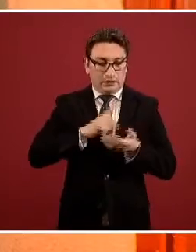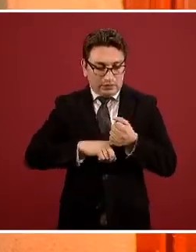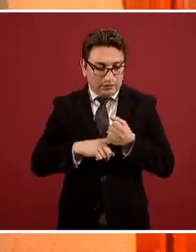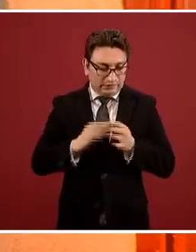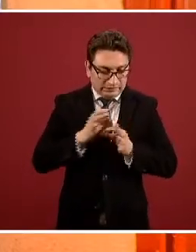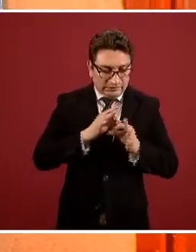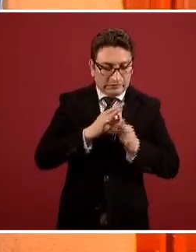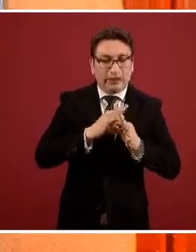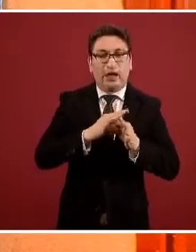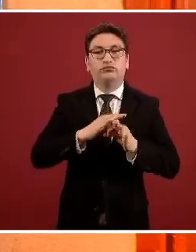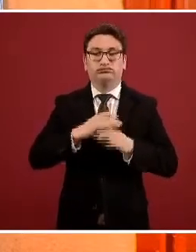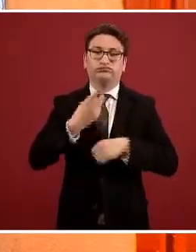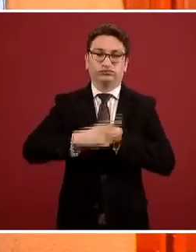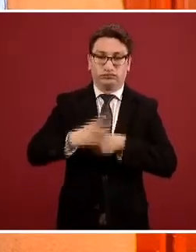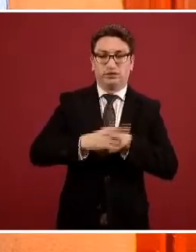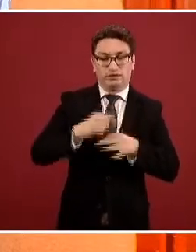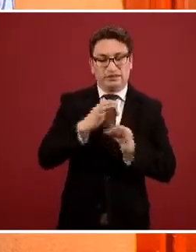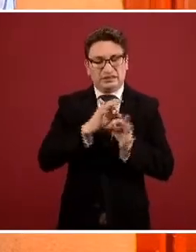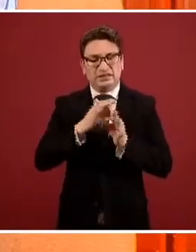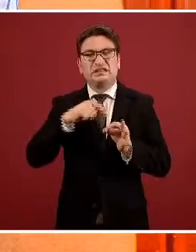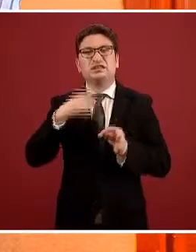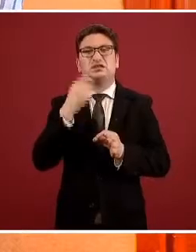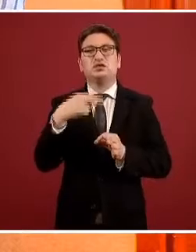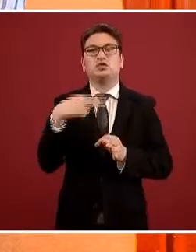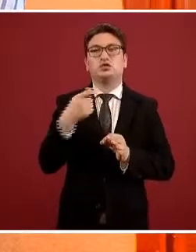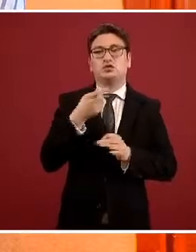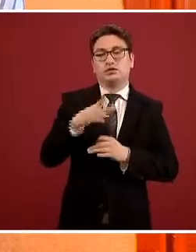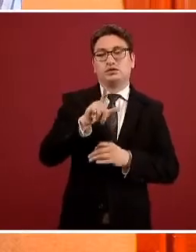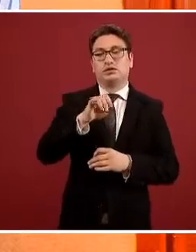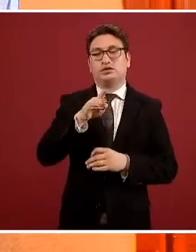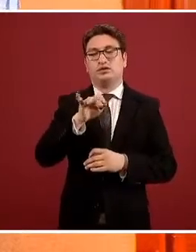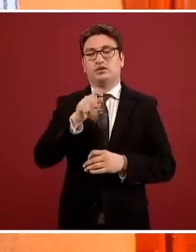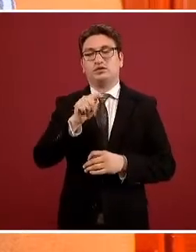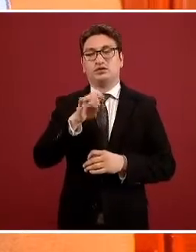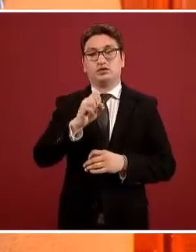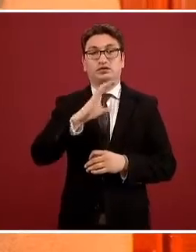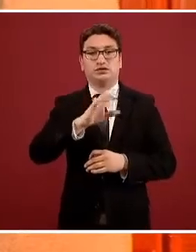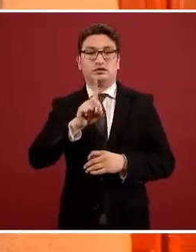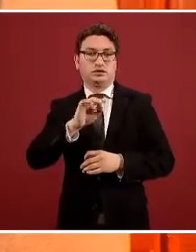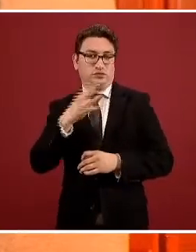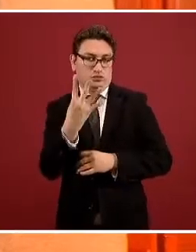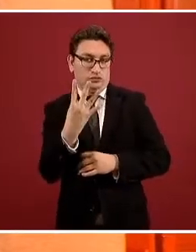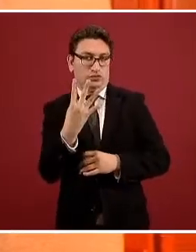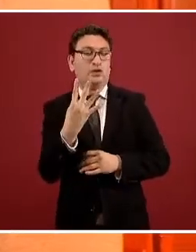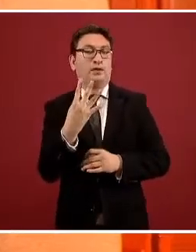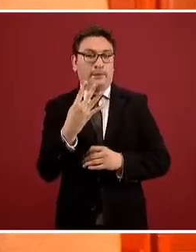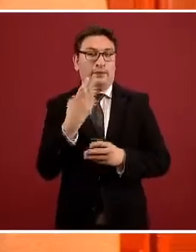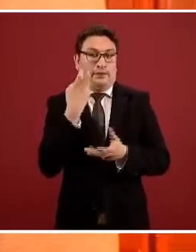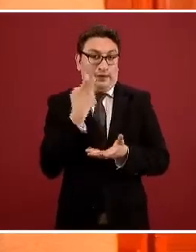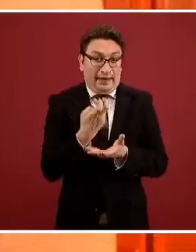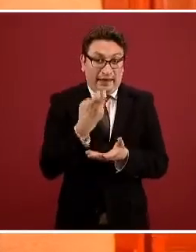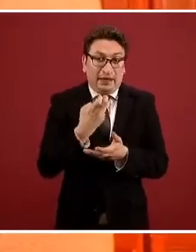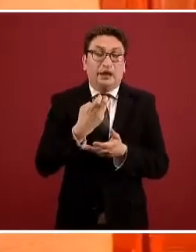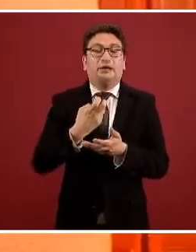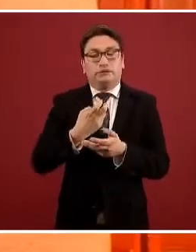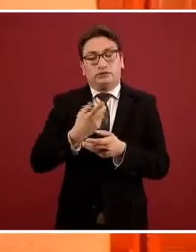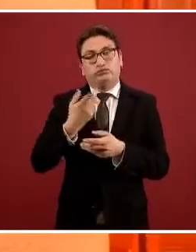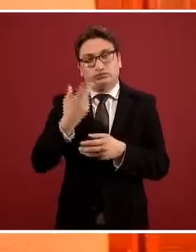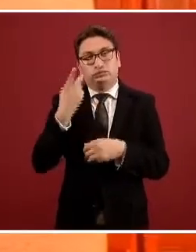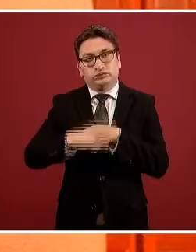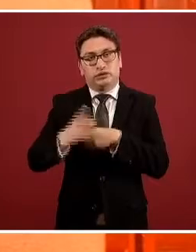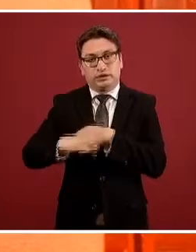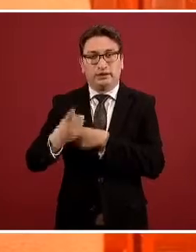de células que se conocen como linfocitos CD4, y esta es una de las alteraciones principales que